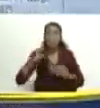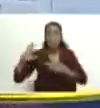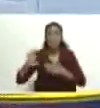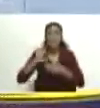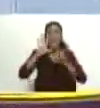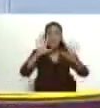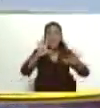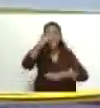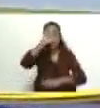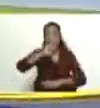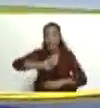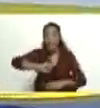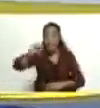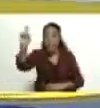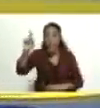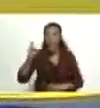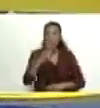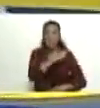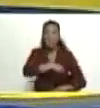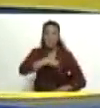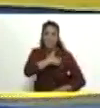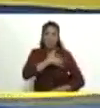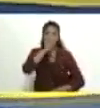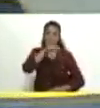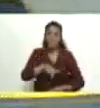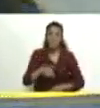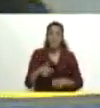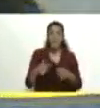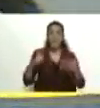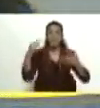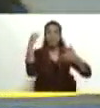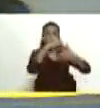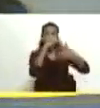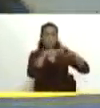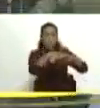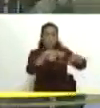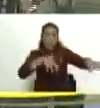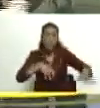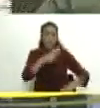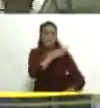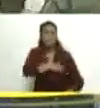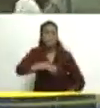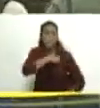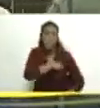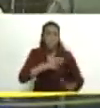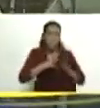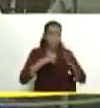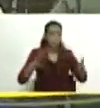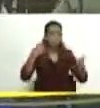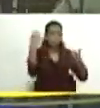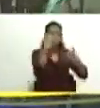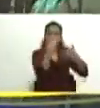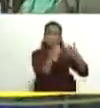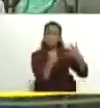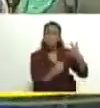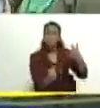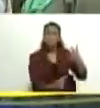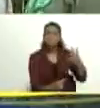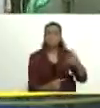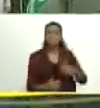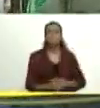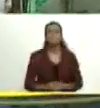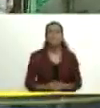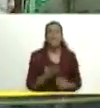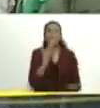10 años de las misiones y grandes misiones, presidente. Sistema de misiones y grandes, misiones. Correcto.